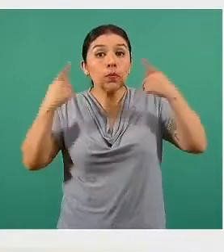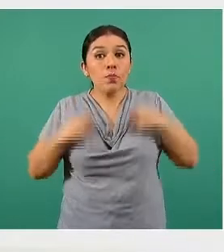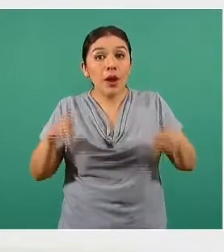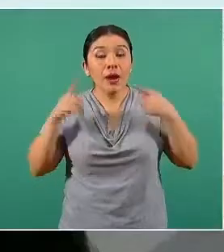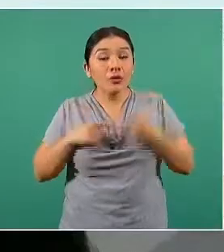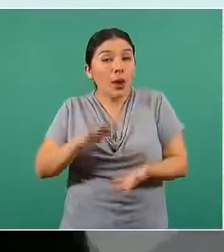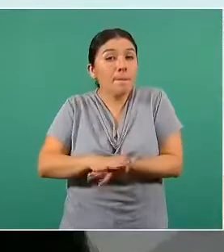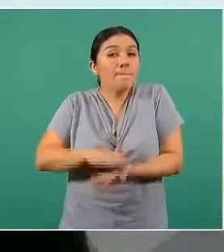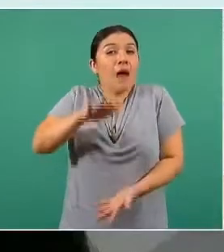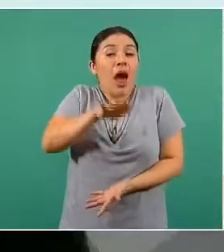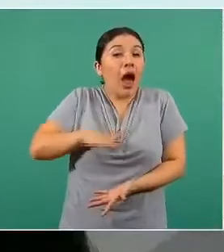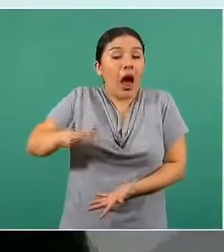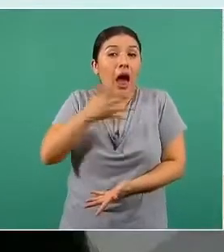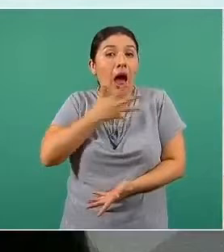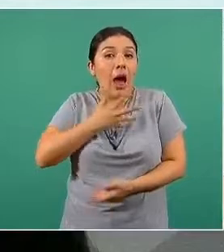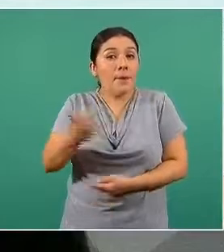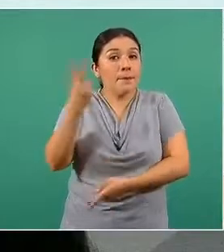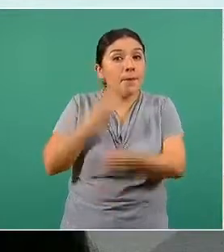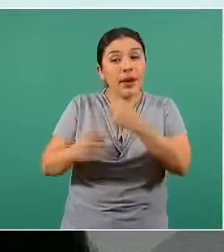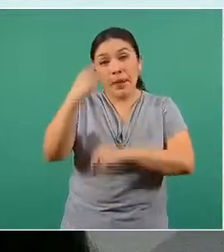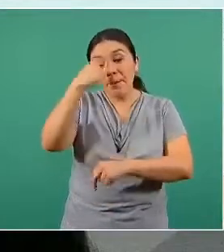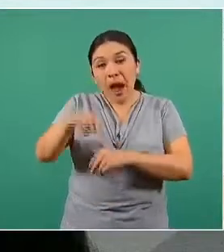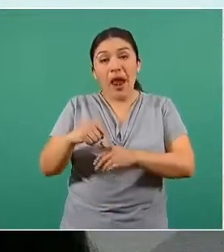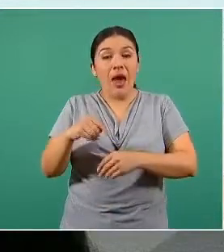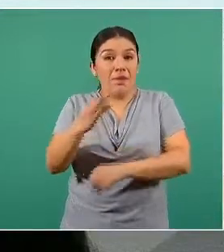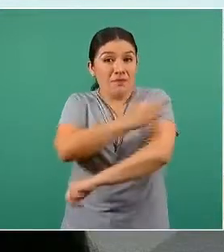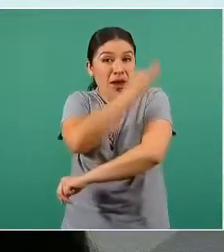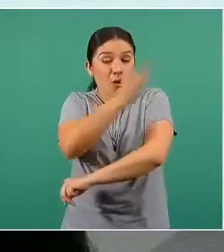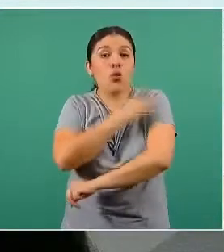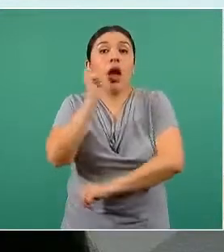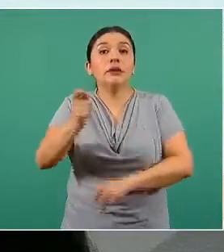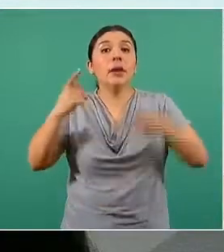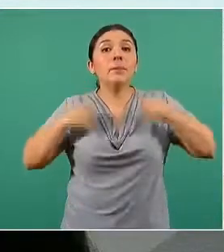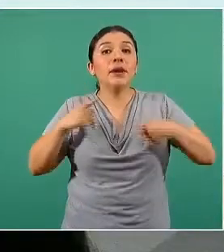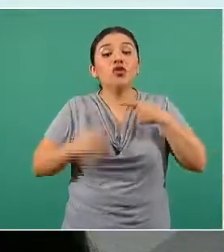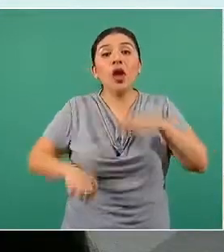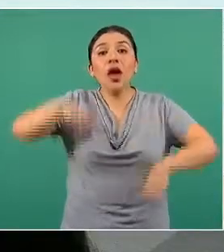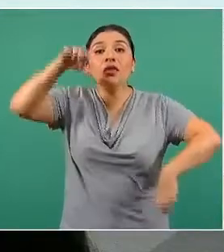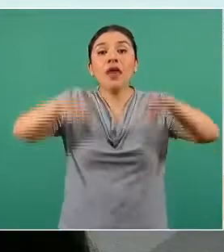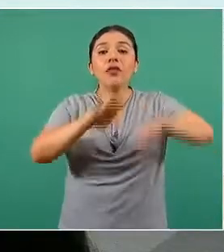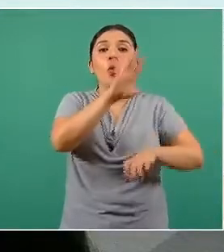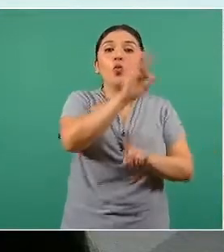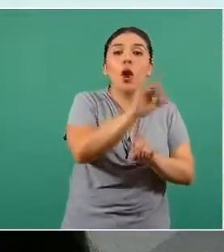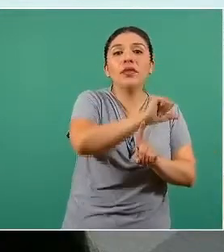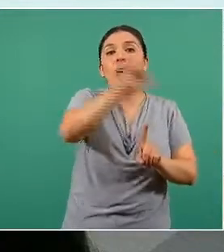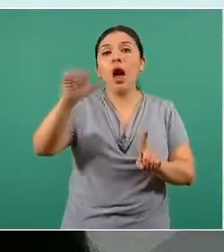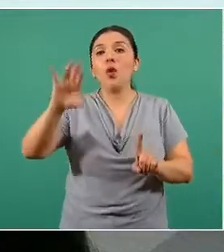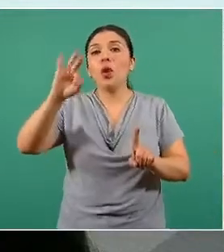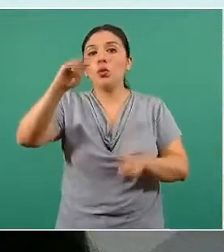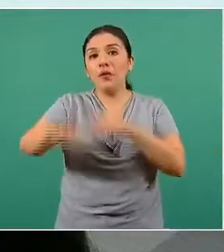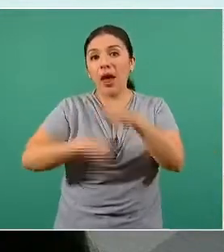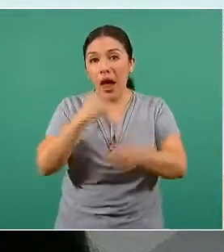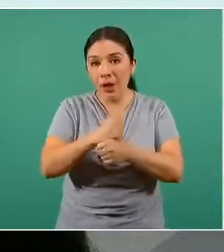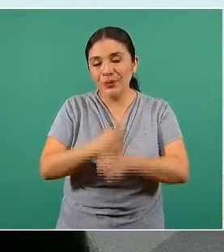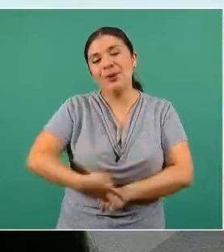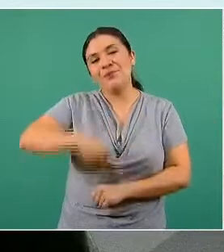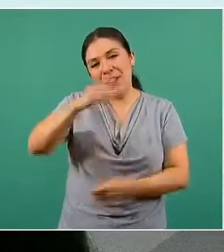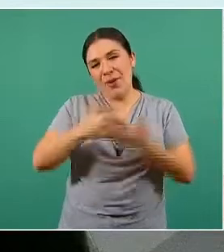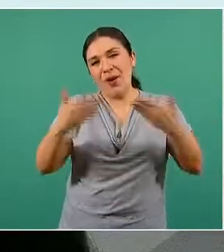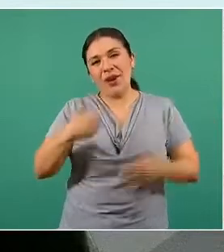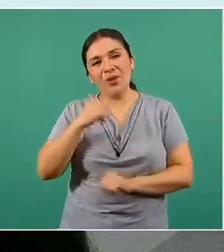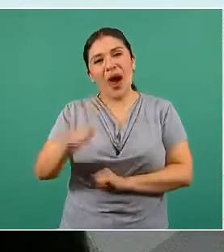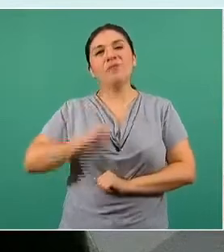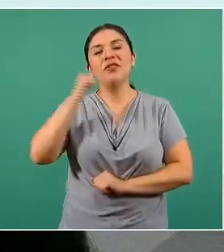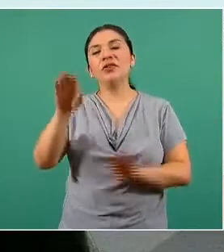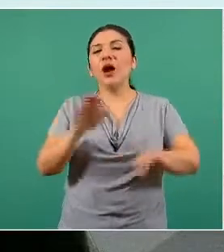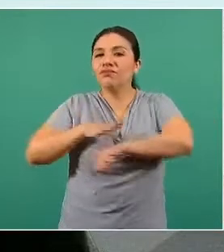que más contribuye a ese avance son las personas de 40 a 49 años. Pero aprovechamos, como siempre, para